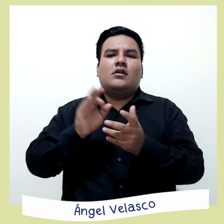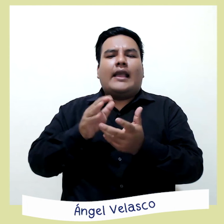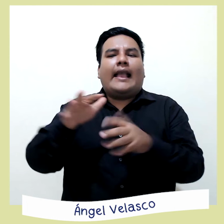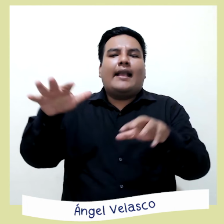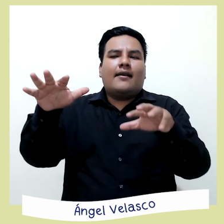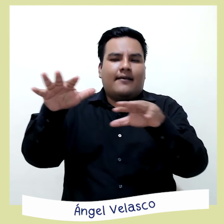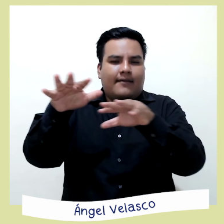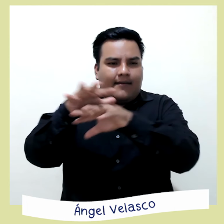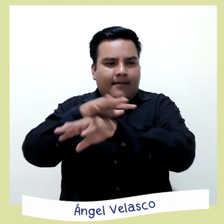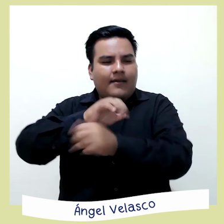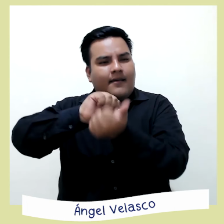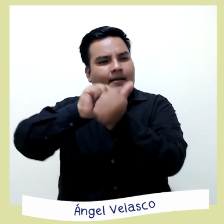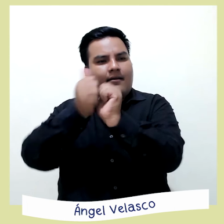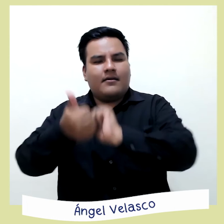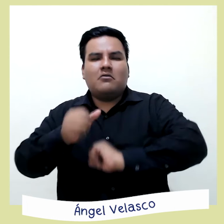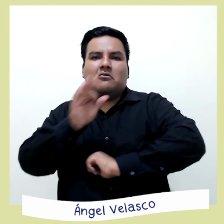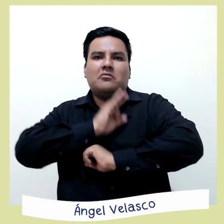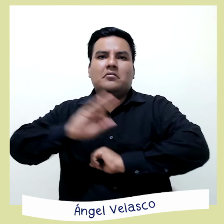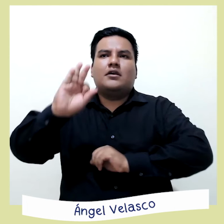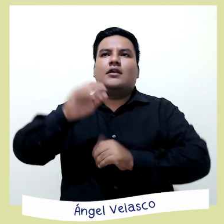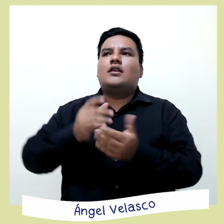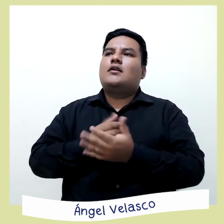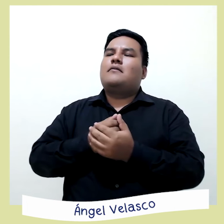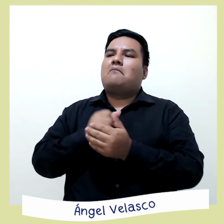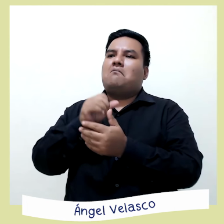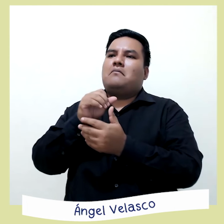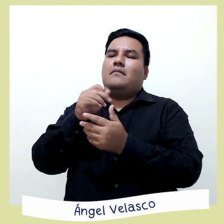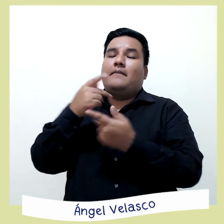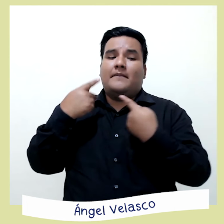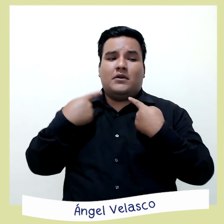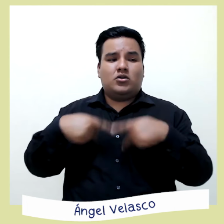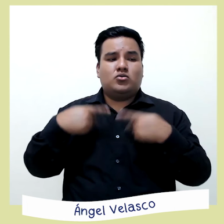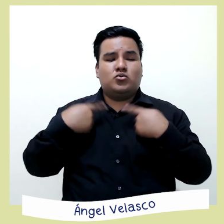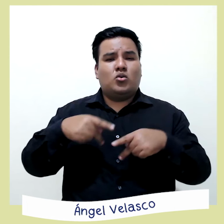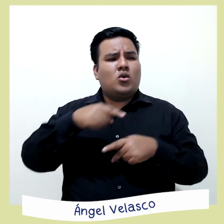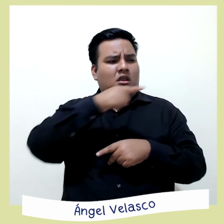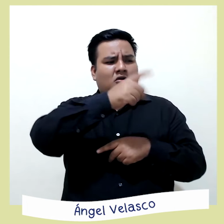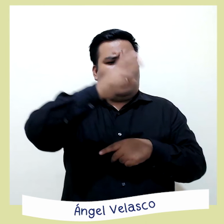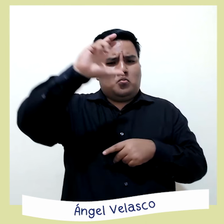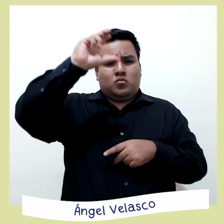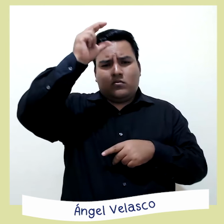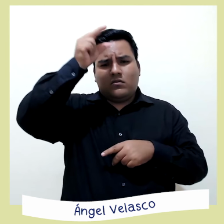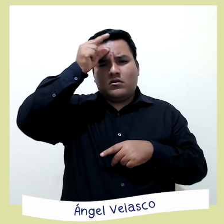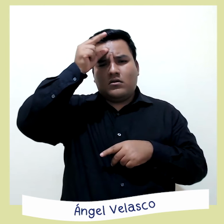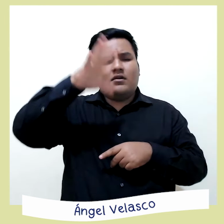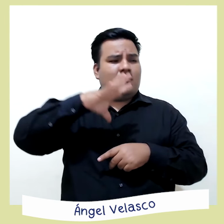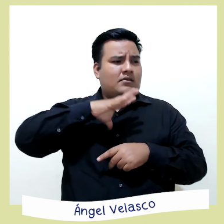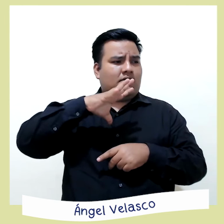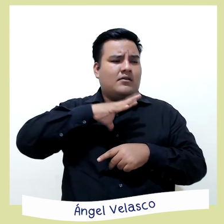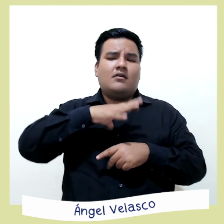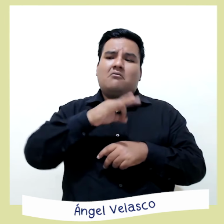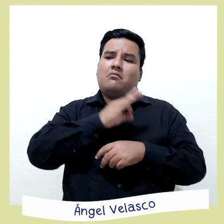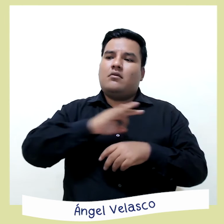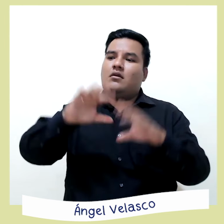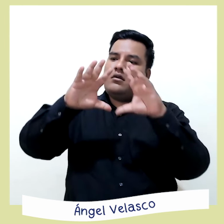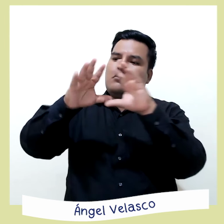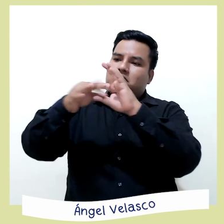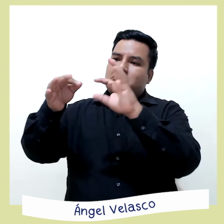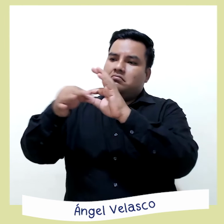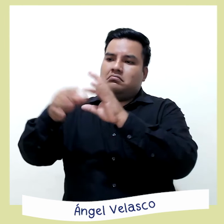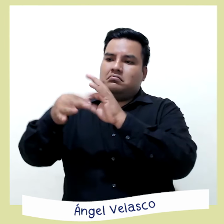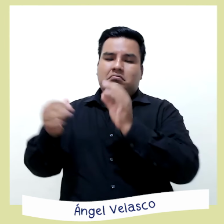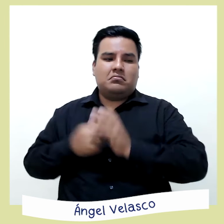lo que puede dar en el momento y ser un testimonio del cambio, de la trascendencia que podemos tener como